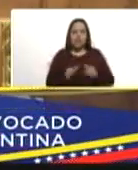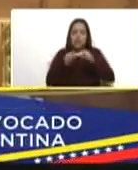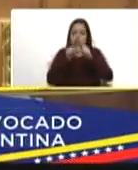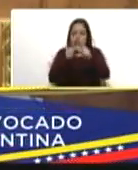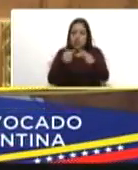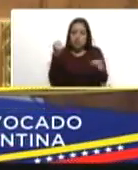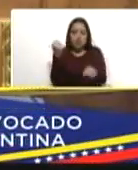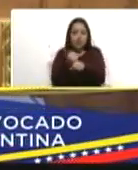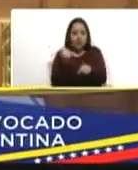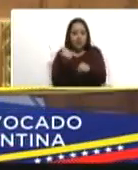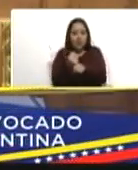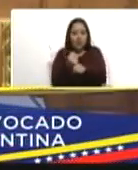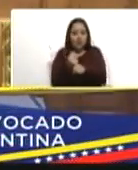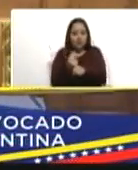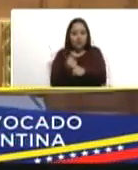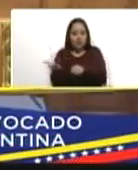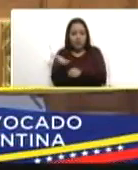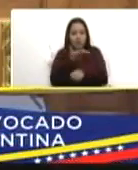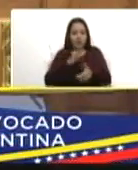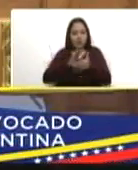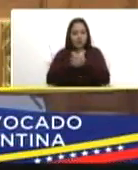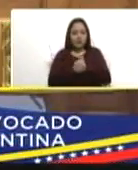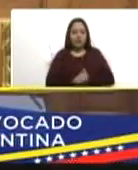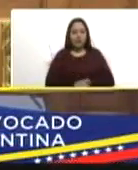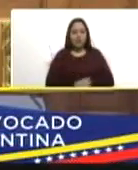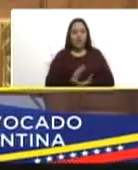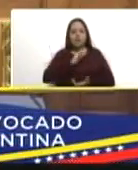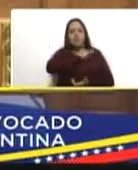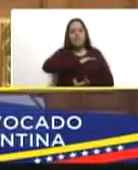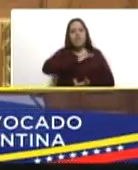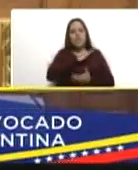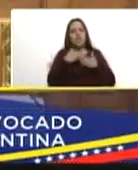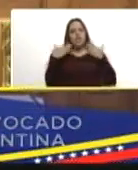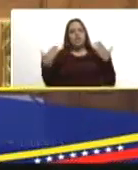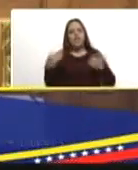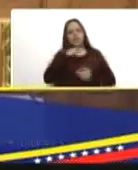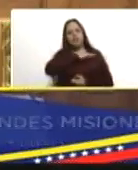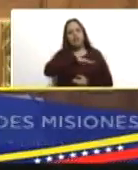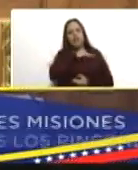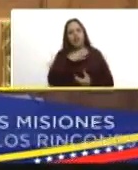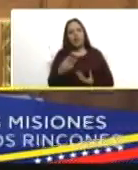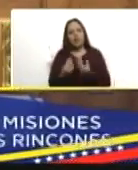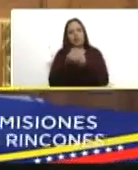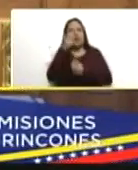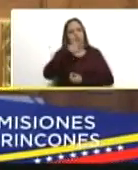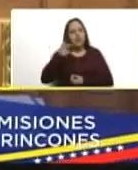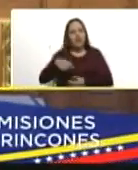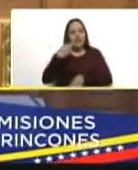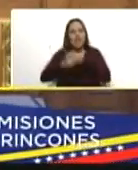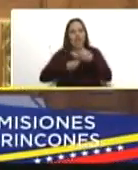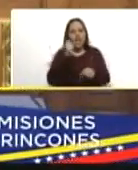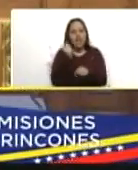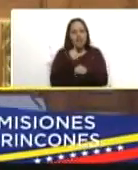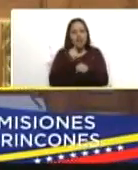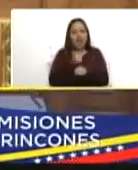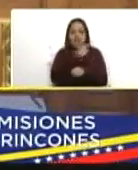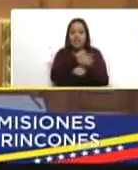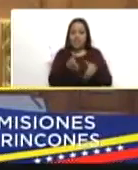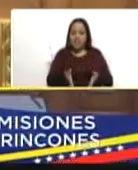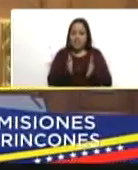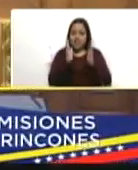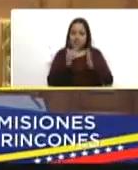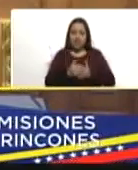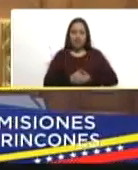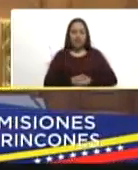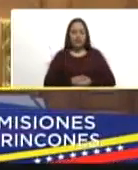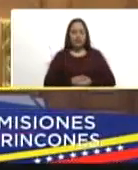operativas compañeros que sean misiones grandes misiones en manos del pueblo que cumplan su papel Ese es el camino